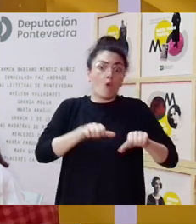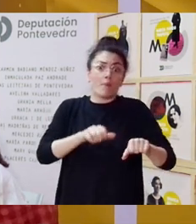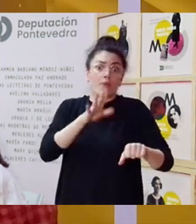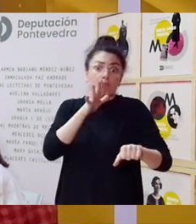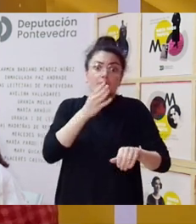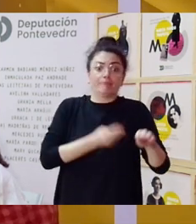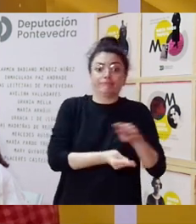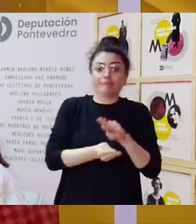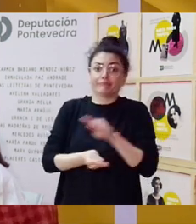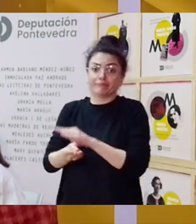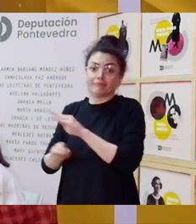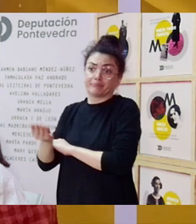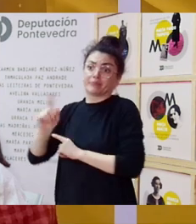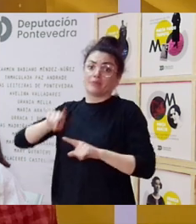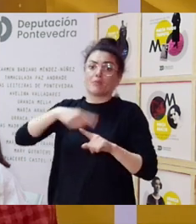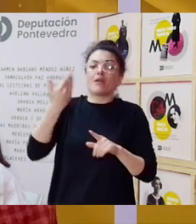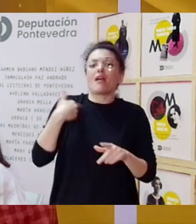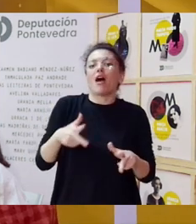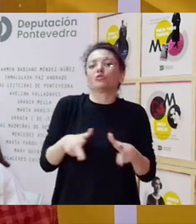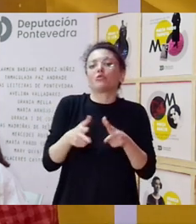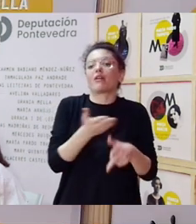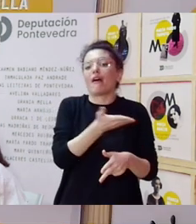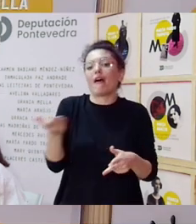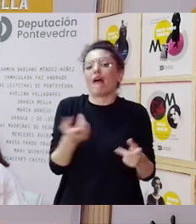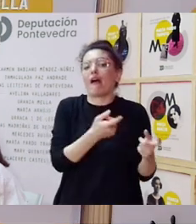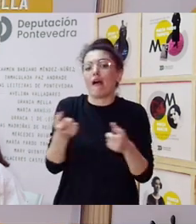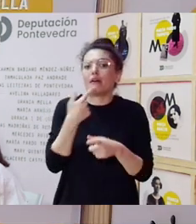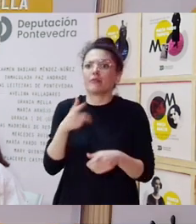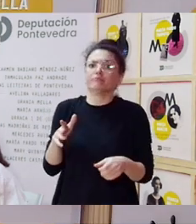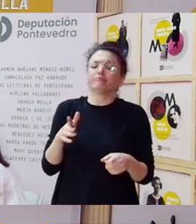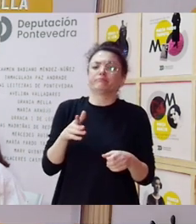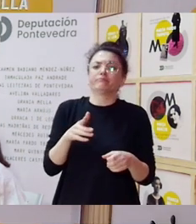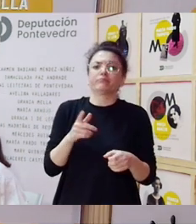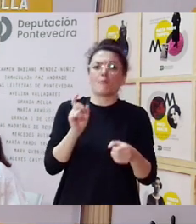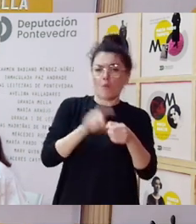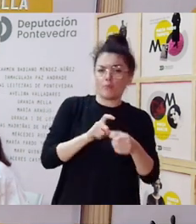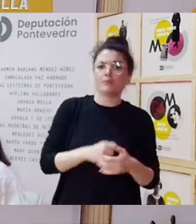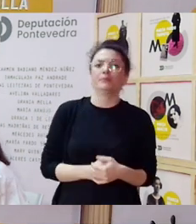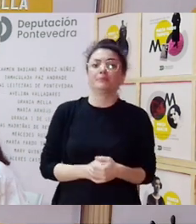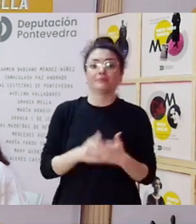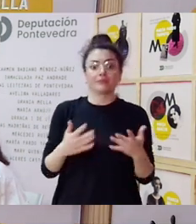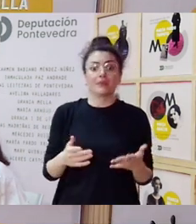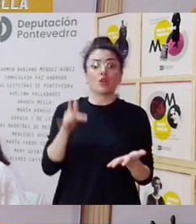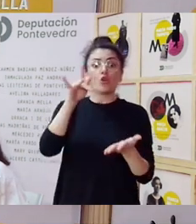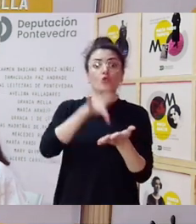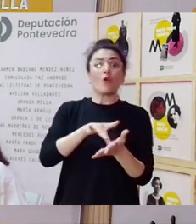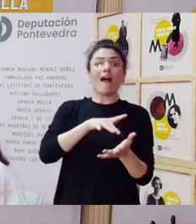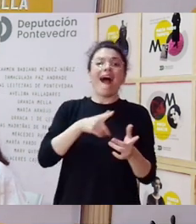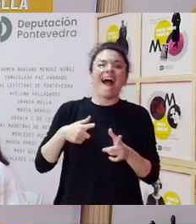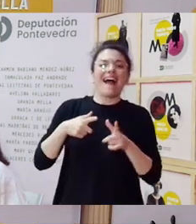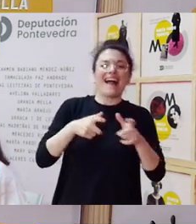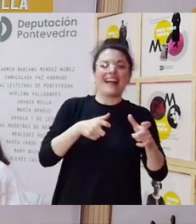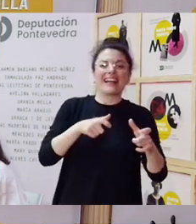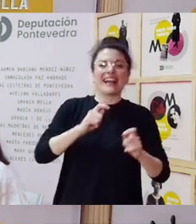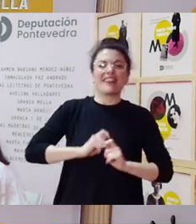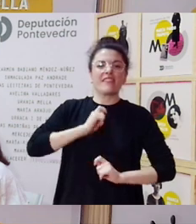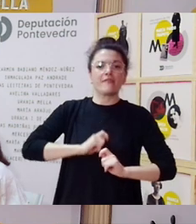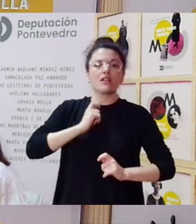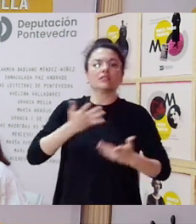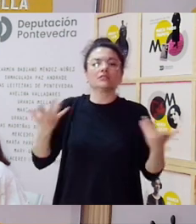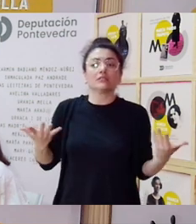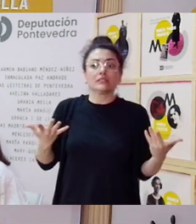necesidades sociais. E chega a Guerra Civil. E como colle a guerra a